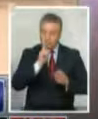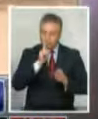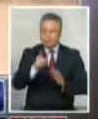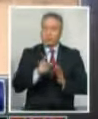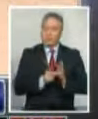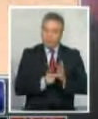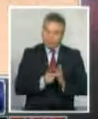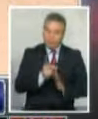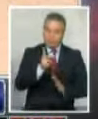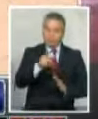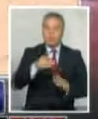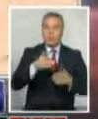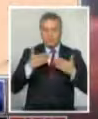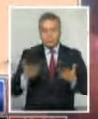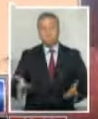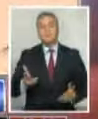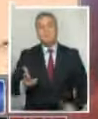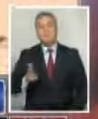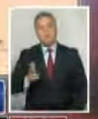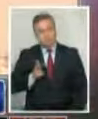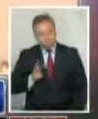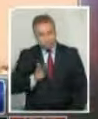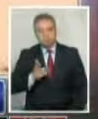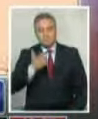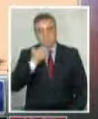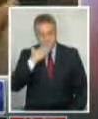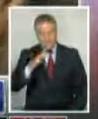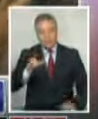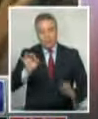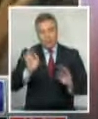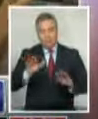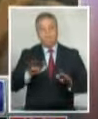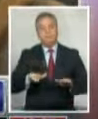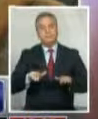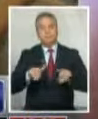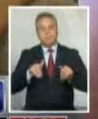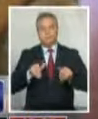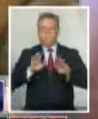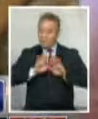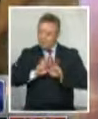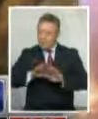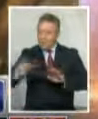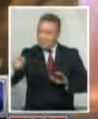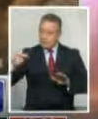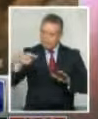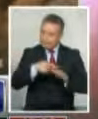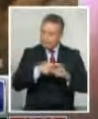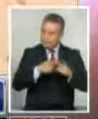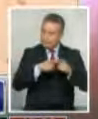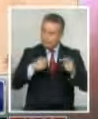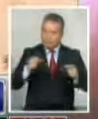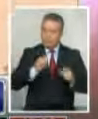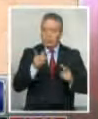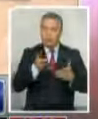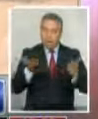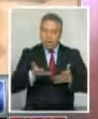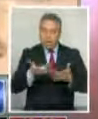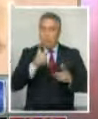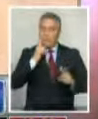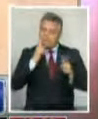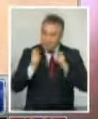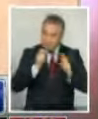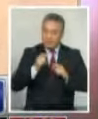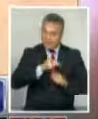de modo que la prudencia sugería en este caso evitar el ingreso a ese triángulo precisamente por el riesgo que